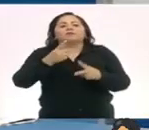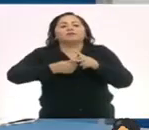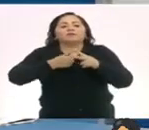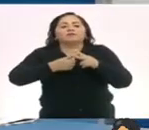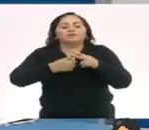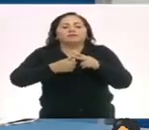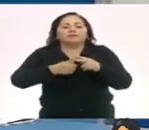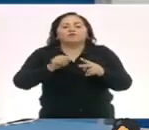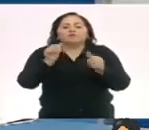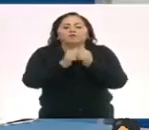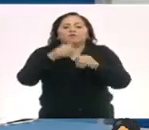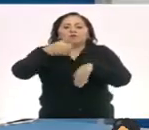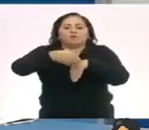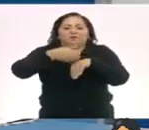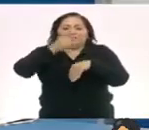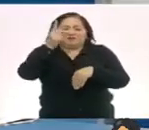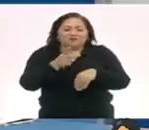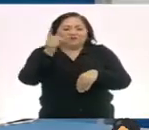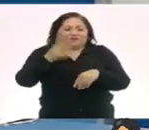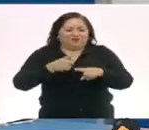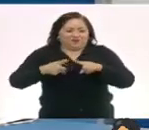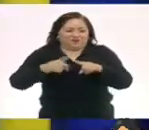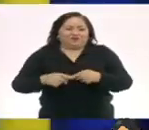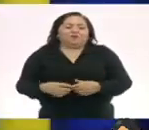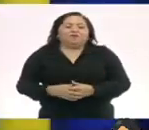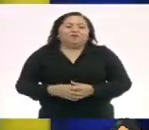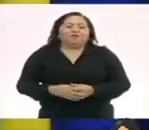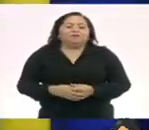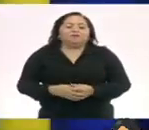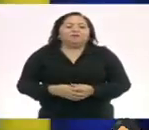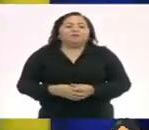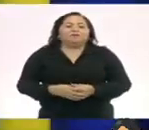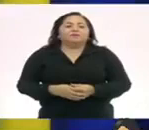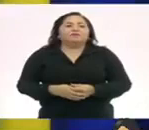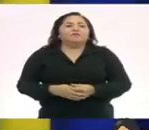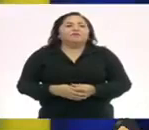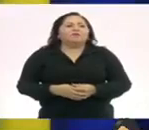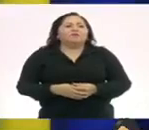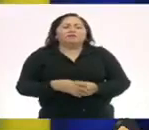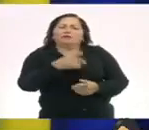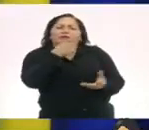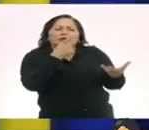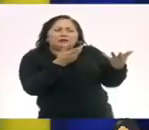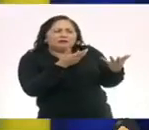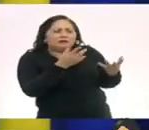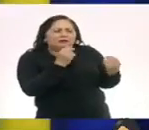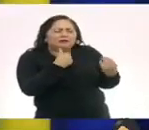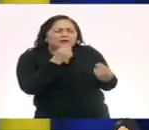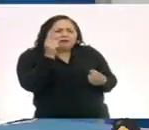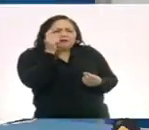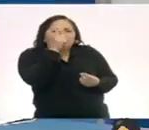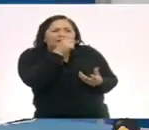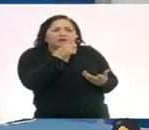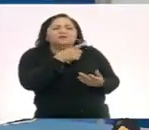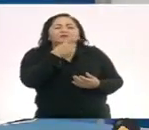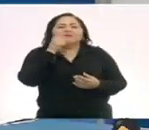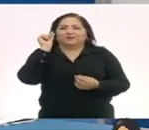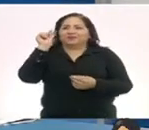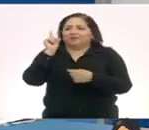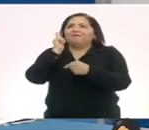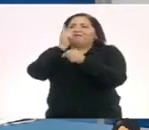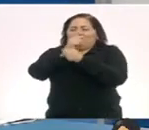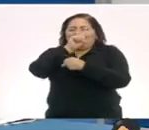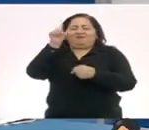problemas aditivos con números fraccionarios. Vamos a... ¿Qué es o no complicadísimo? Está muy fácil, María, vas a darte